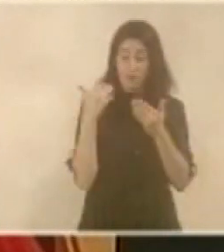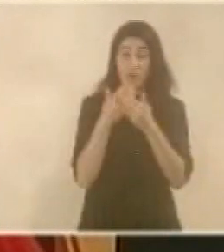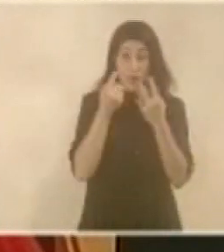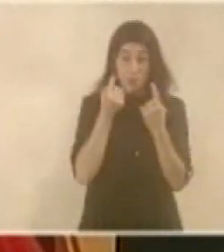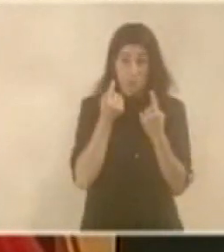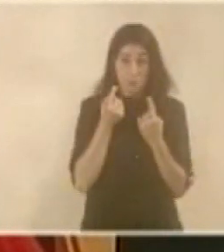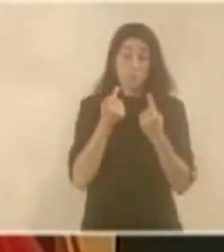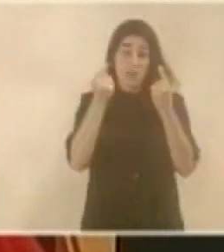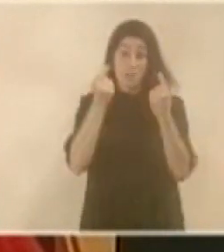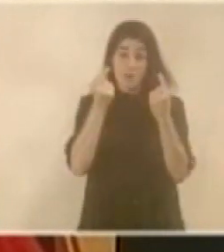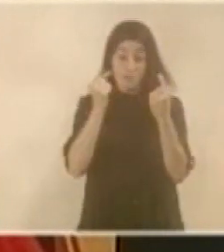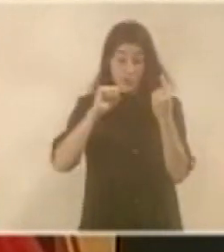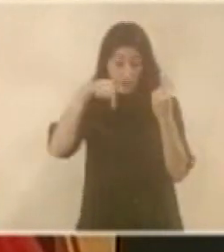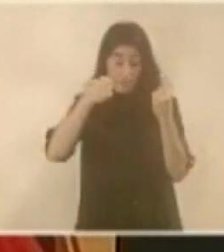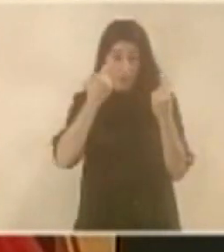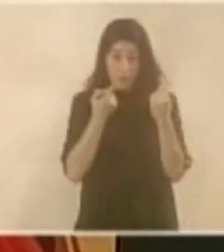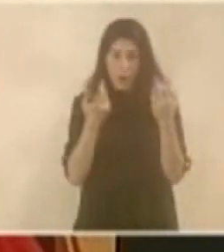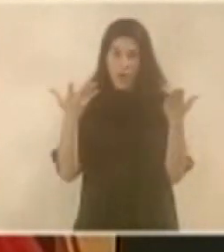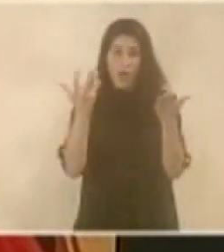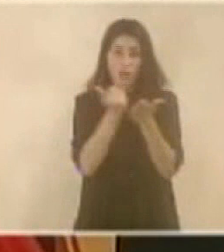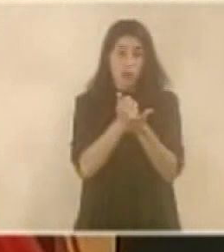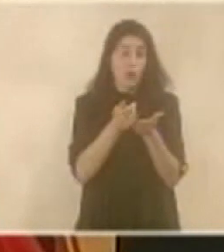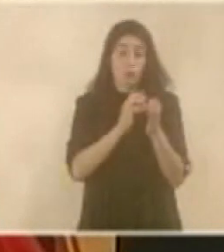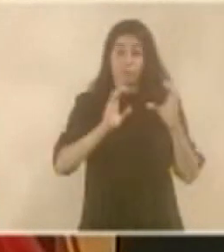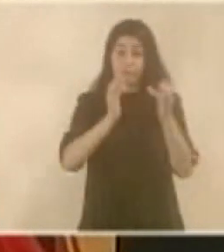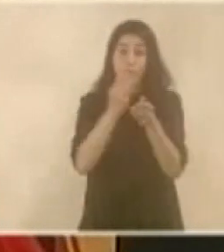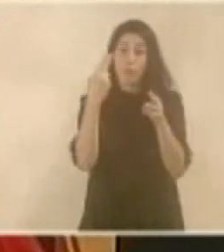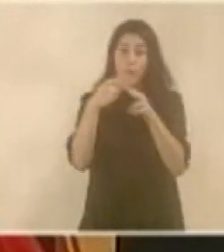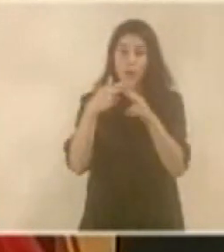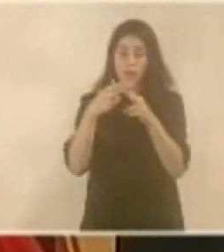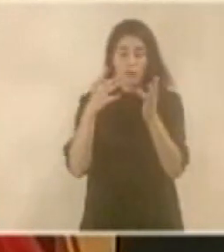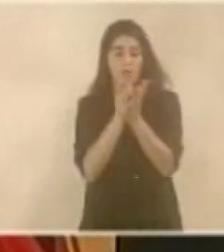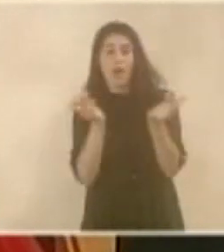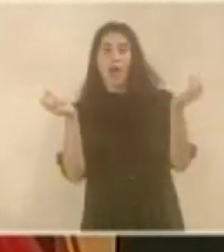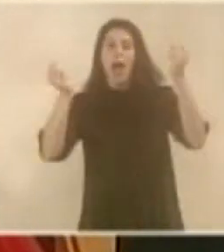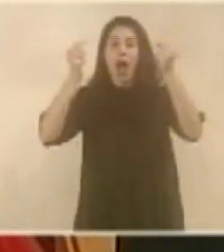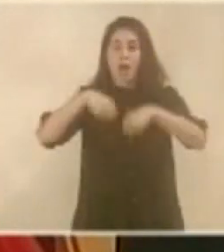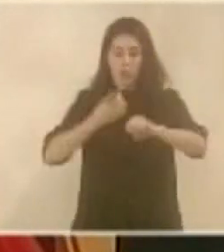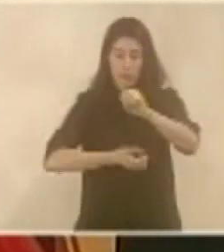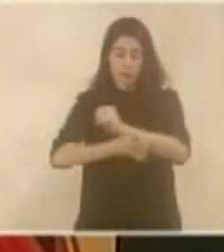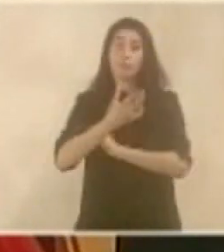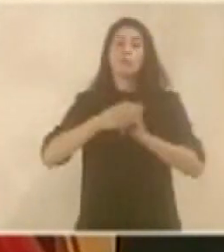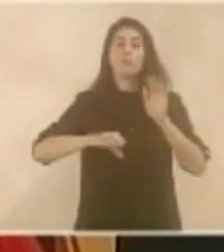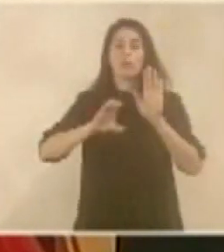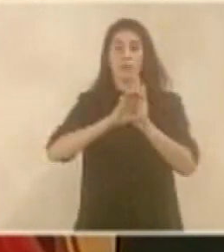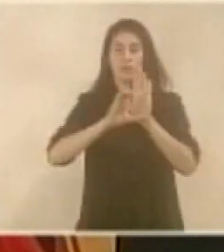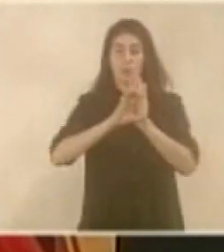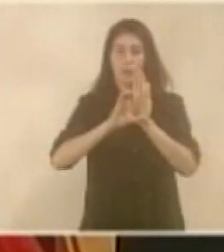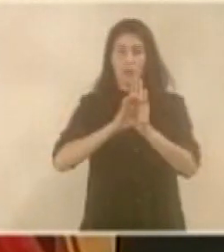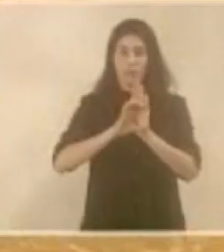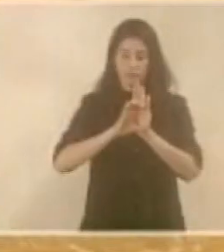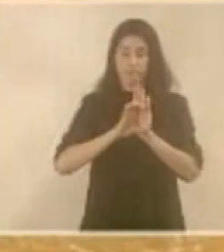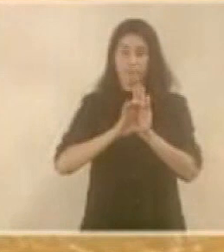espectro político nacional se puso de acuerdo para redactar la actual Constitución, que es la primera refrendada por el